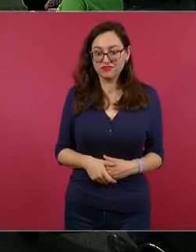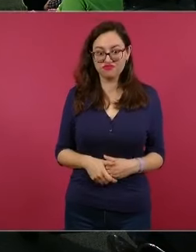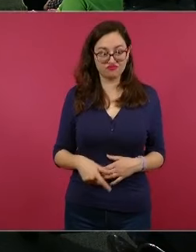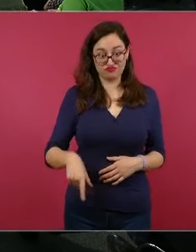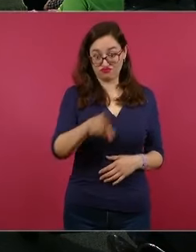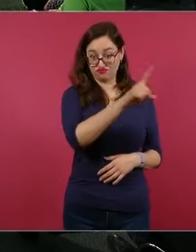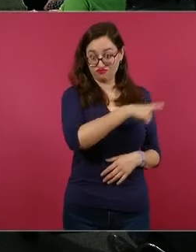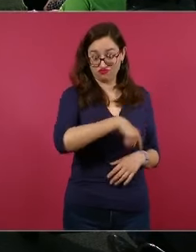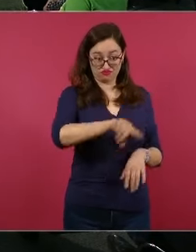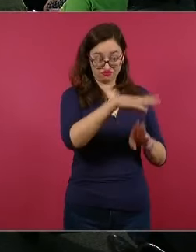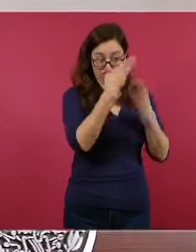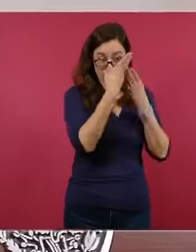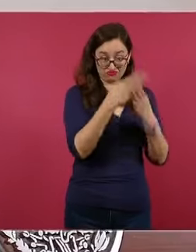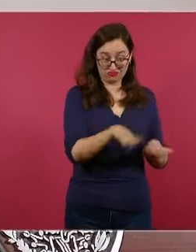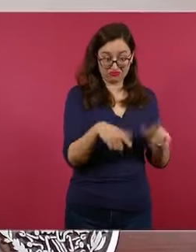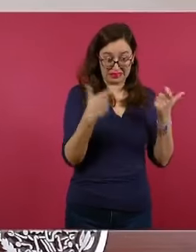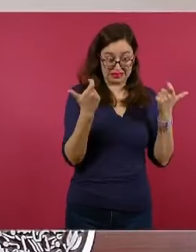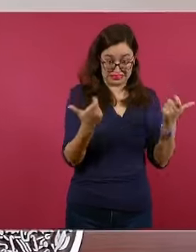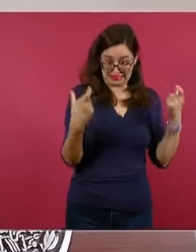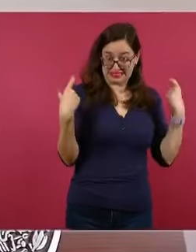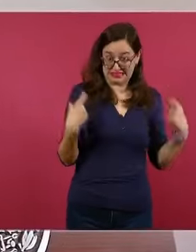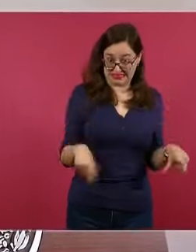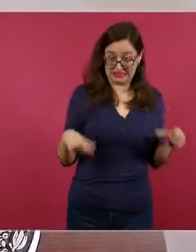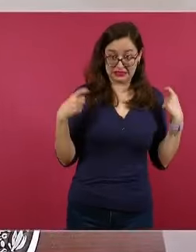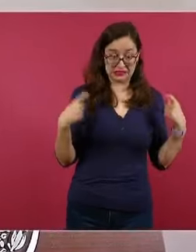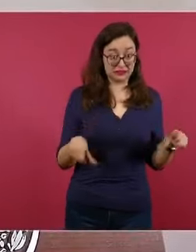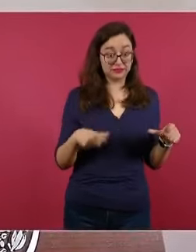V deuda de todo el